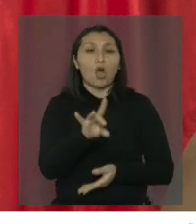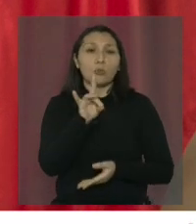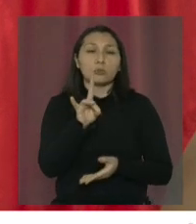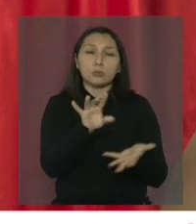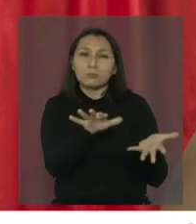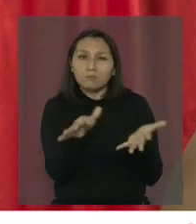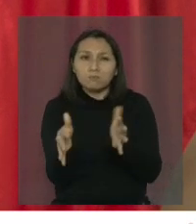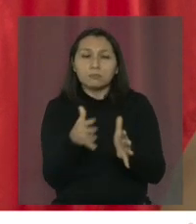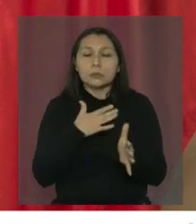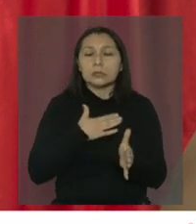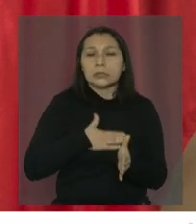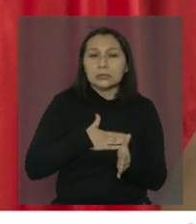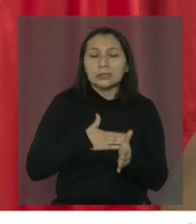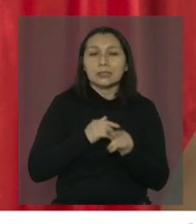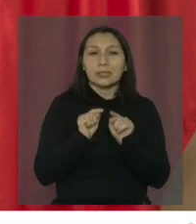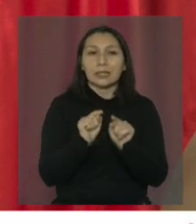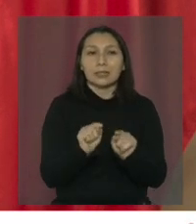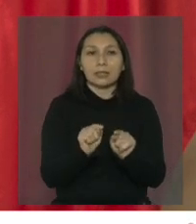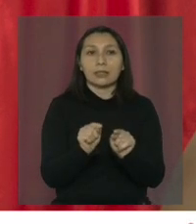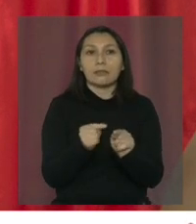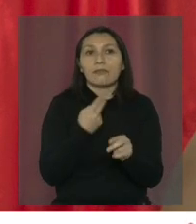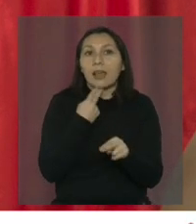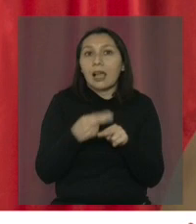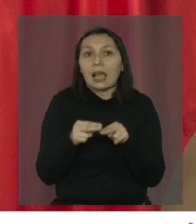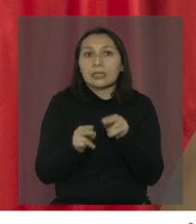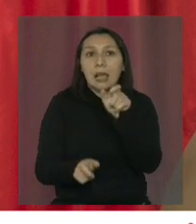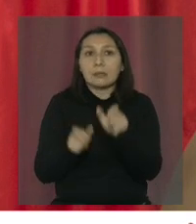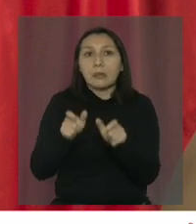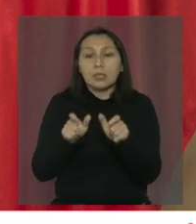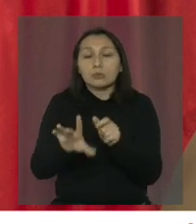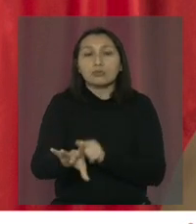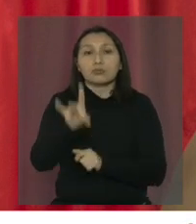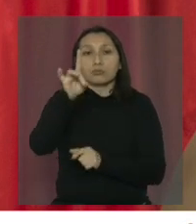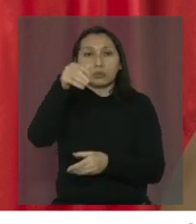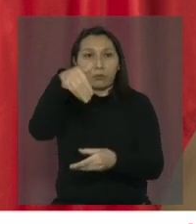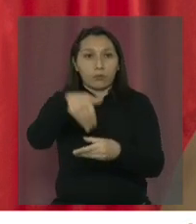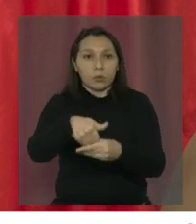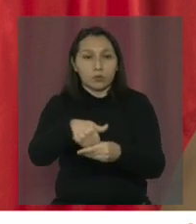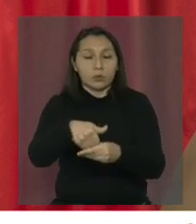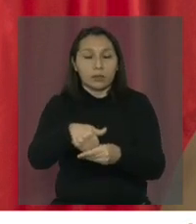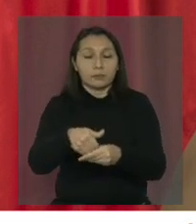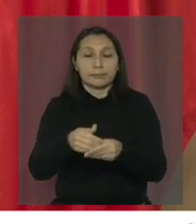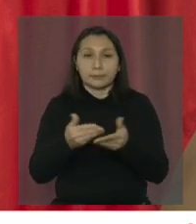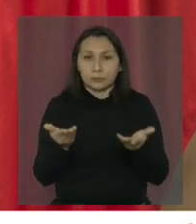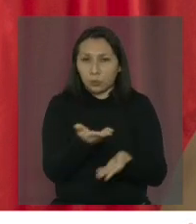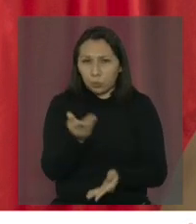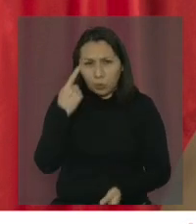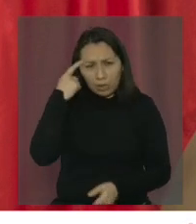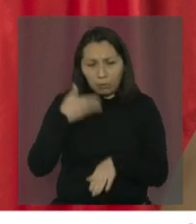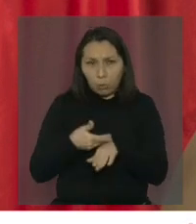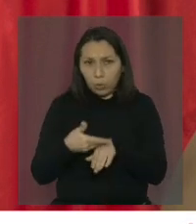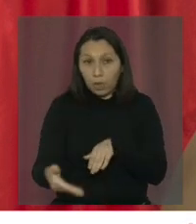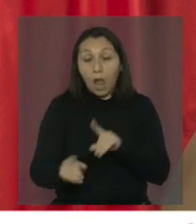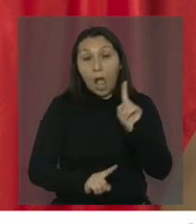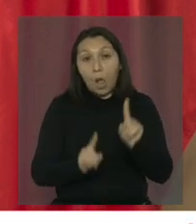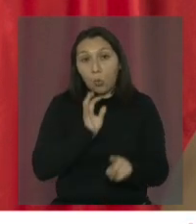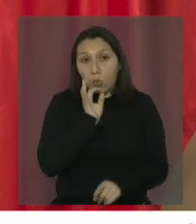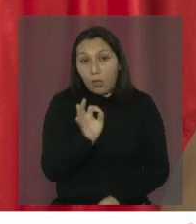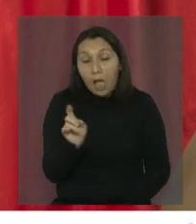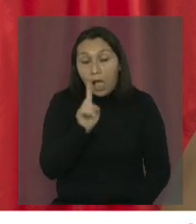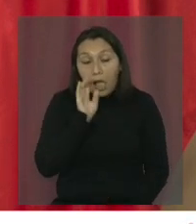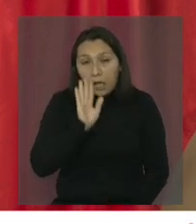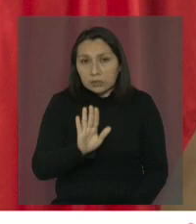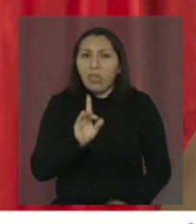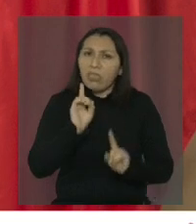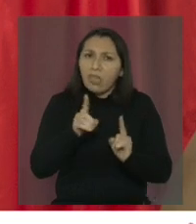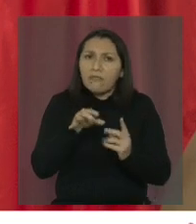a proyectar en definitiva lo que va a determinar la ciudadanía en esa en esa elección creen que es muy tarde algunos lo plantean así si es